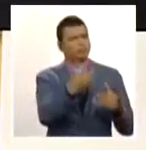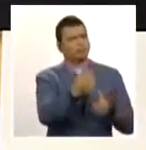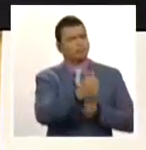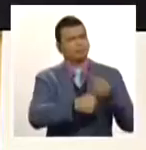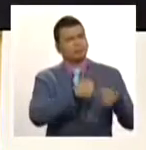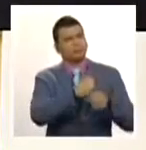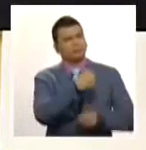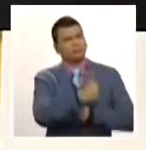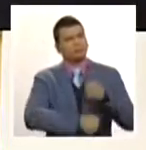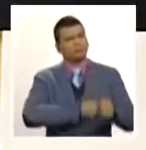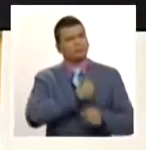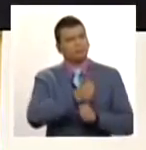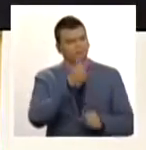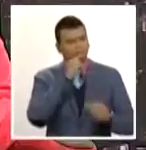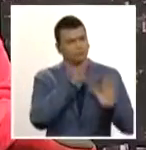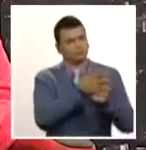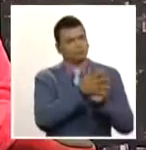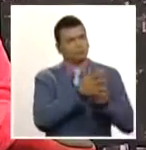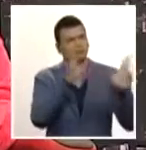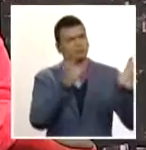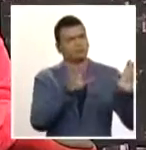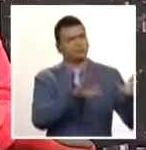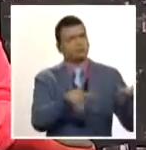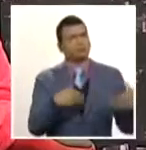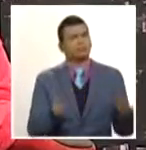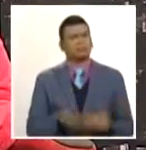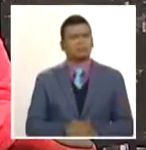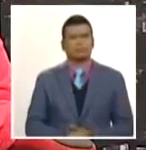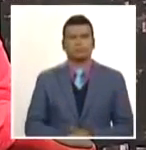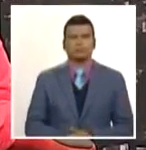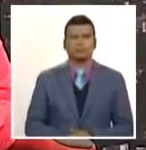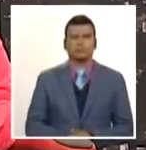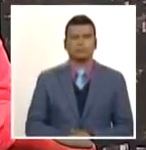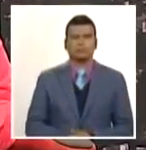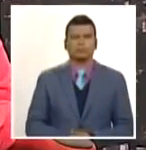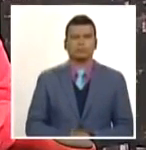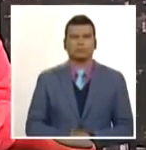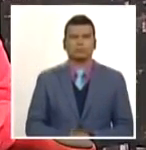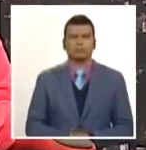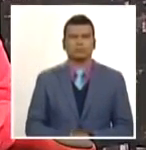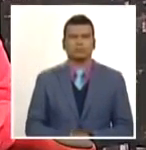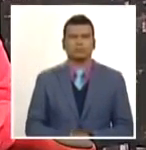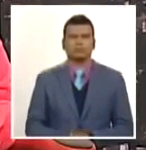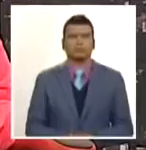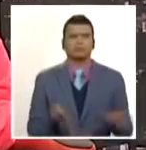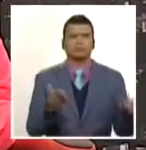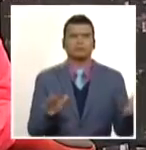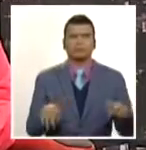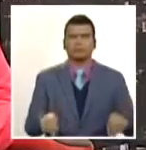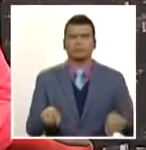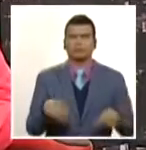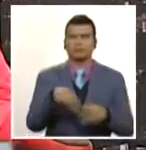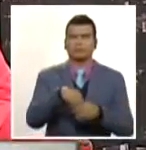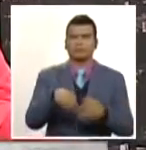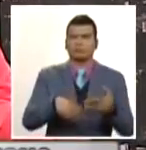años, justamente hablando de esa visión global? A ver, en planeación se empezó a trabajar este proyecto hace más o menos